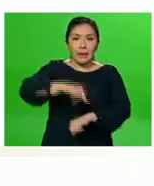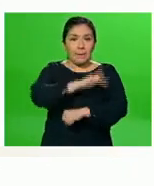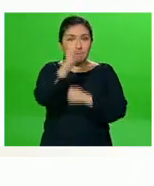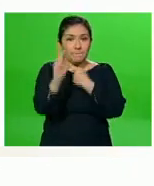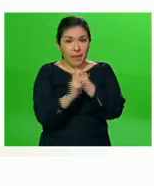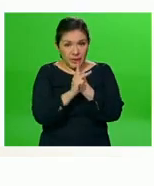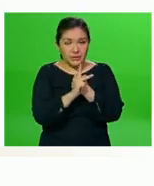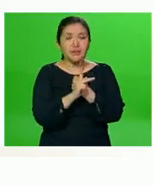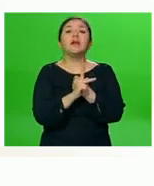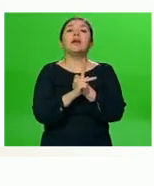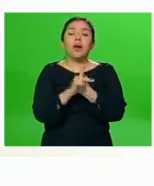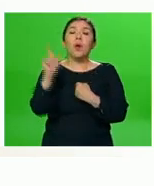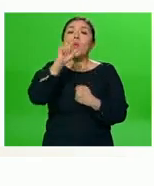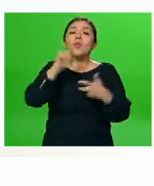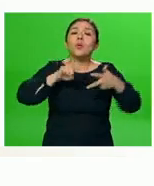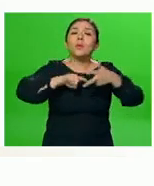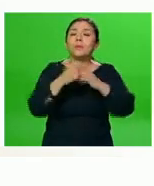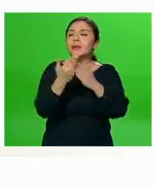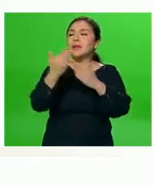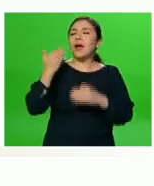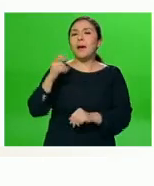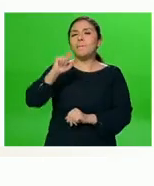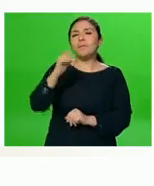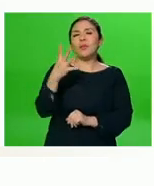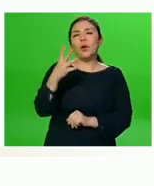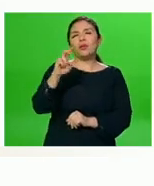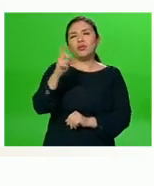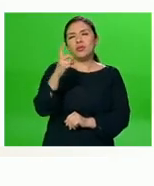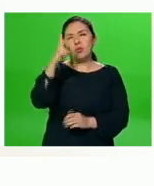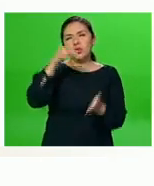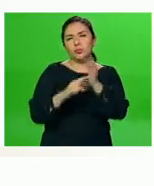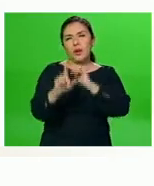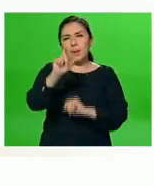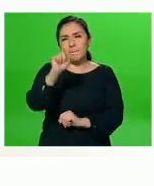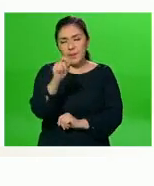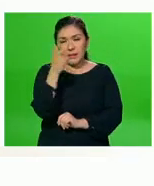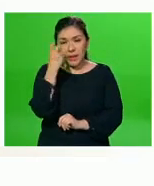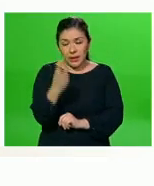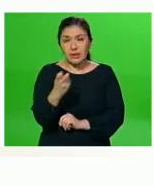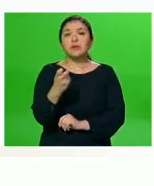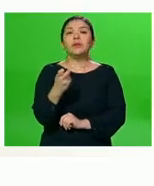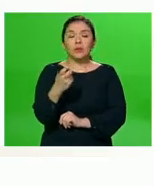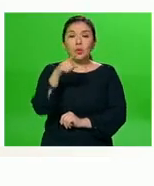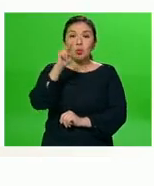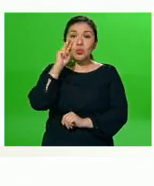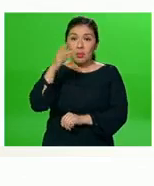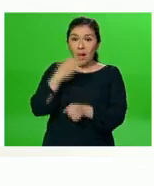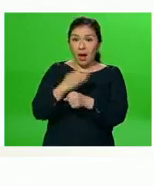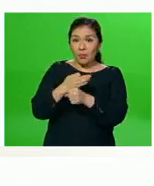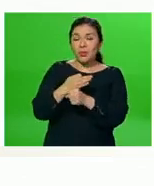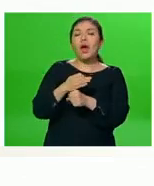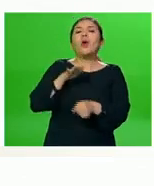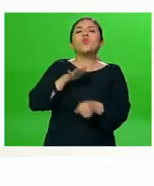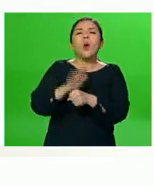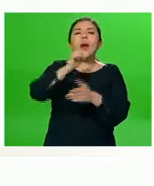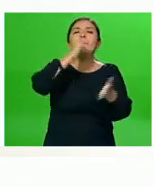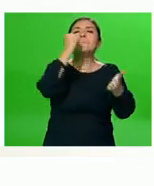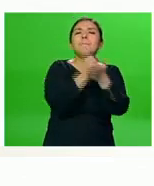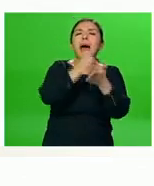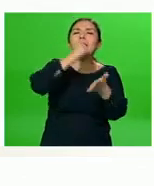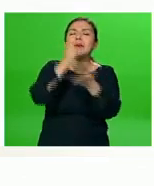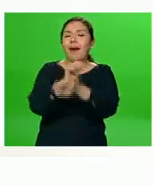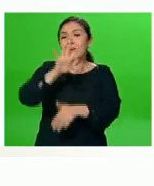siempre 2020 y distribuidas ustedes quieren hay dos números en la pantalla actualizado de los cinco